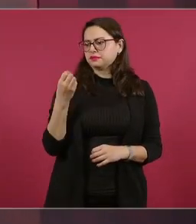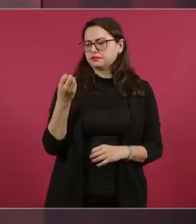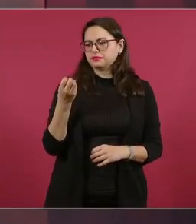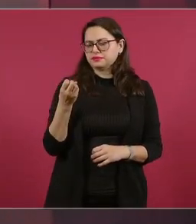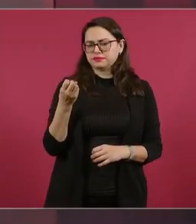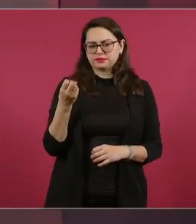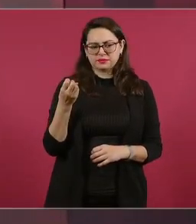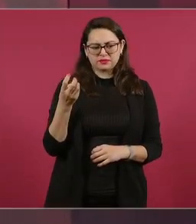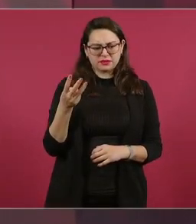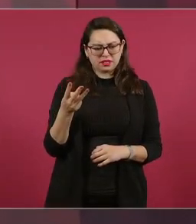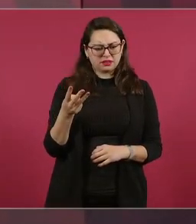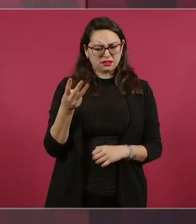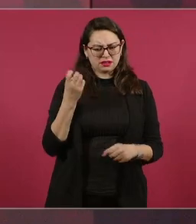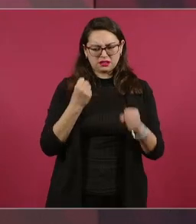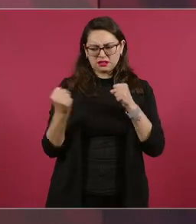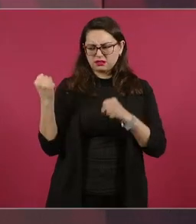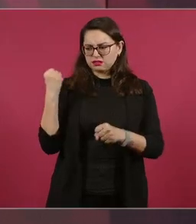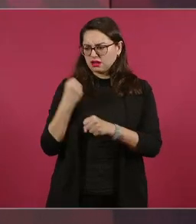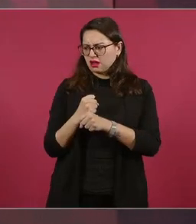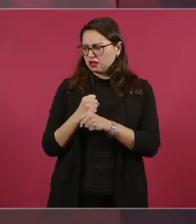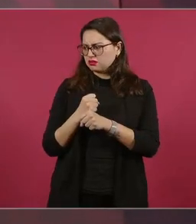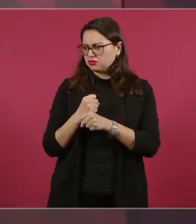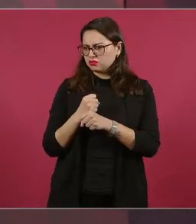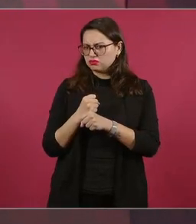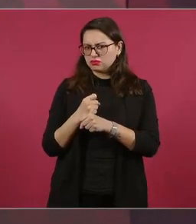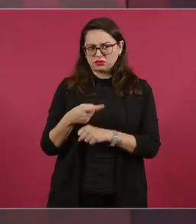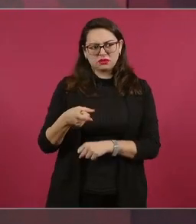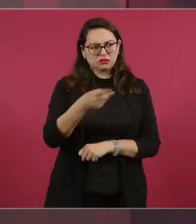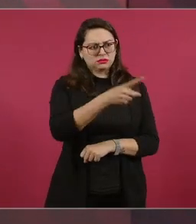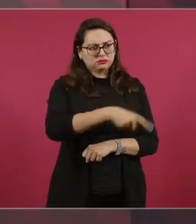tranquilizarlos, cuando empezaron, ¿no?,